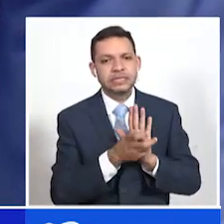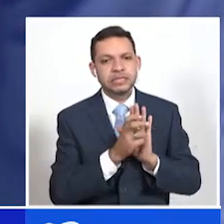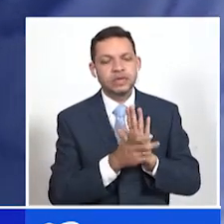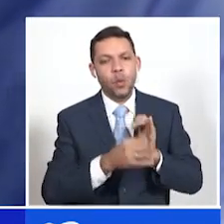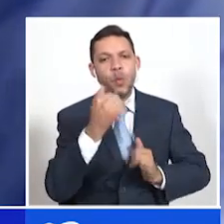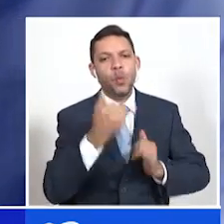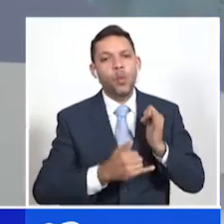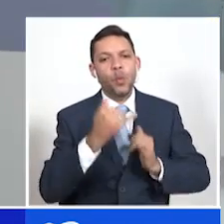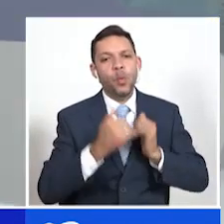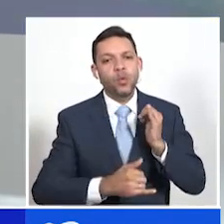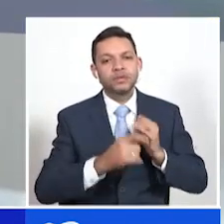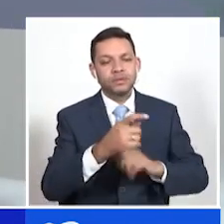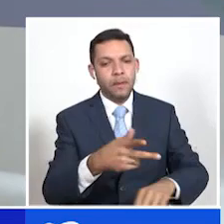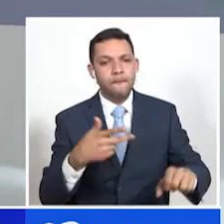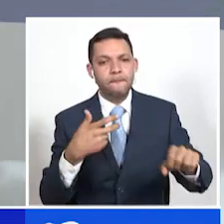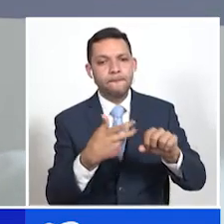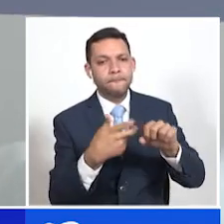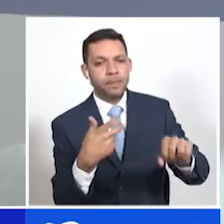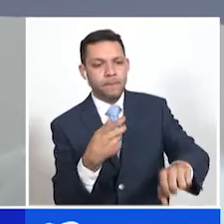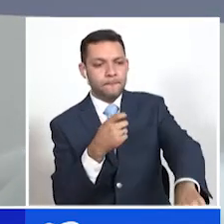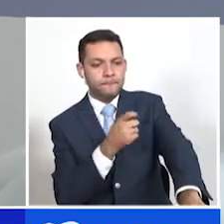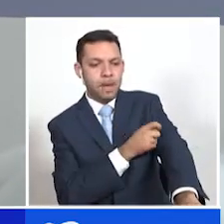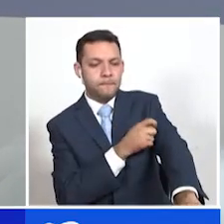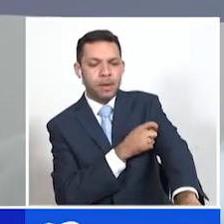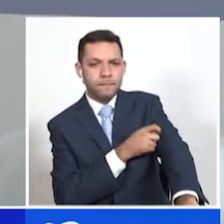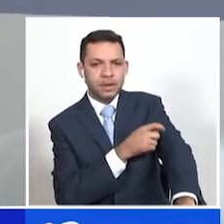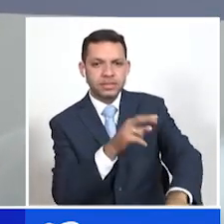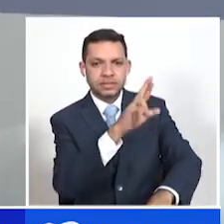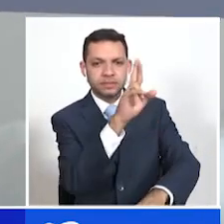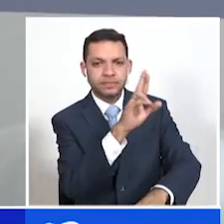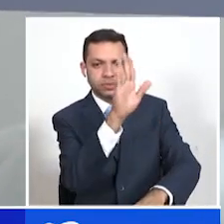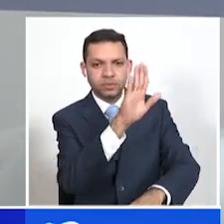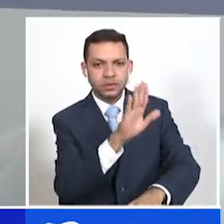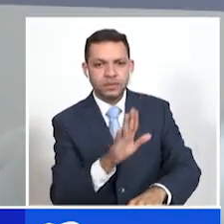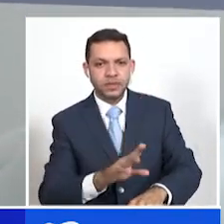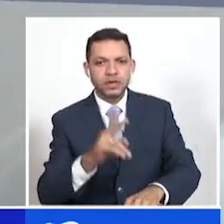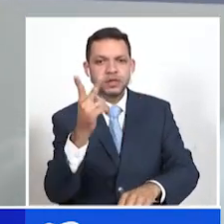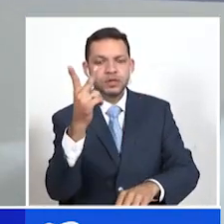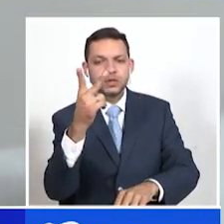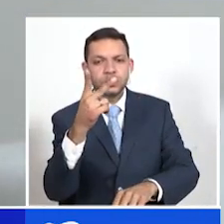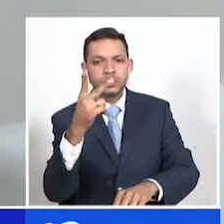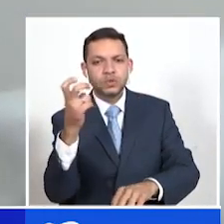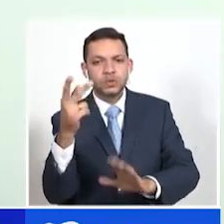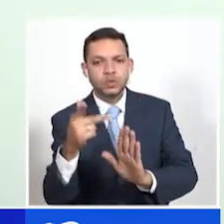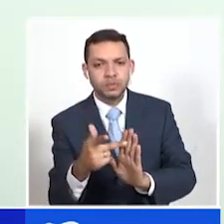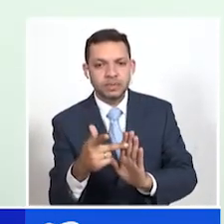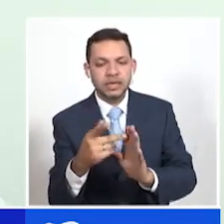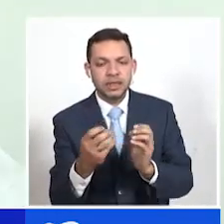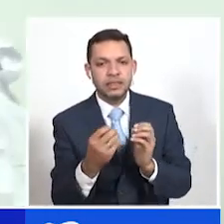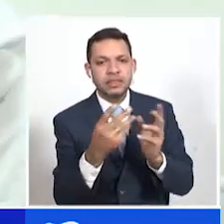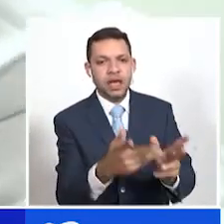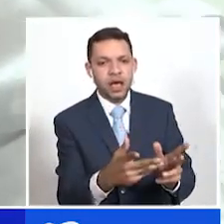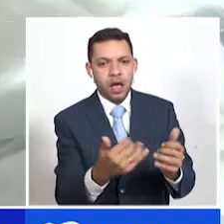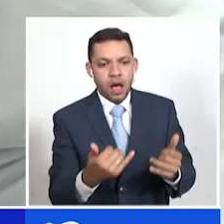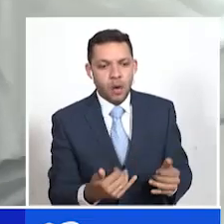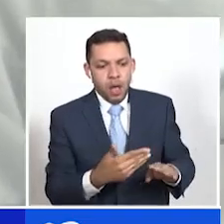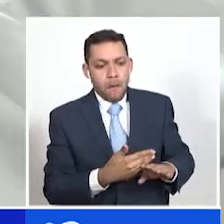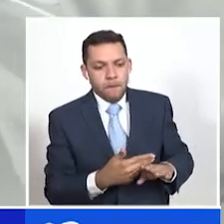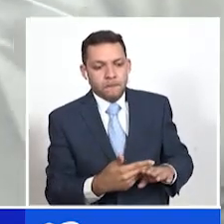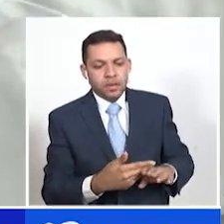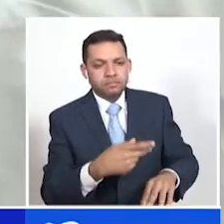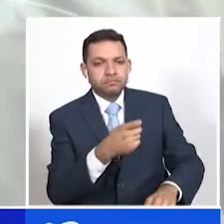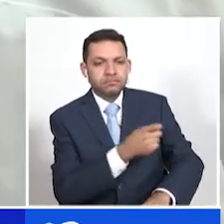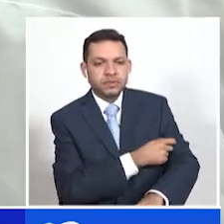último lugar en dosis aplicadas en el departamento de Risaralda. 2.154 vacunas fueron entregadas y apenas ha inmunizado a